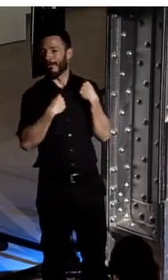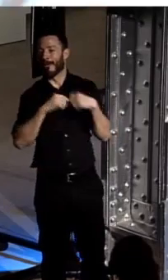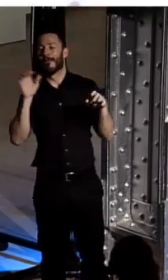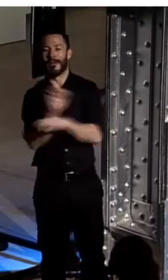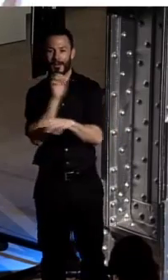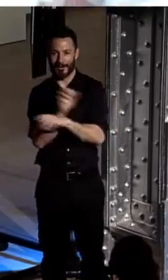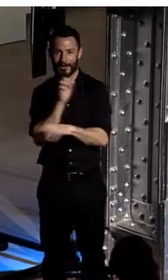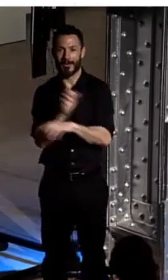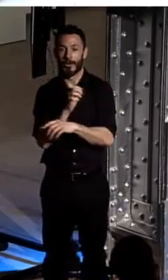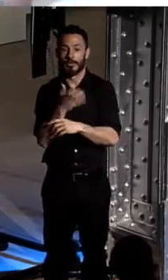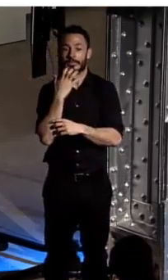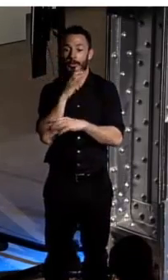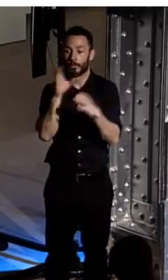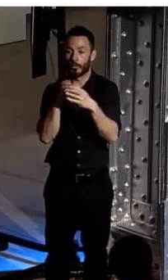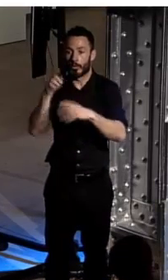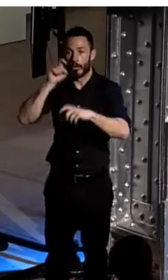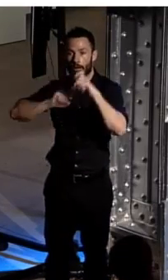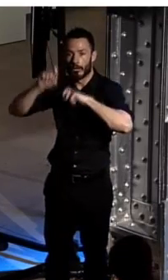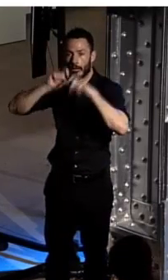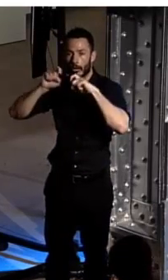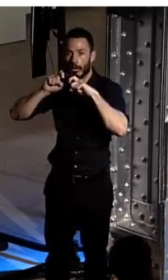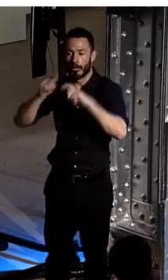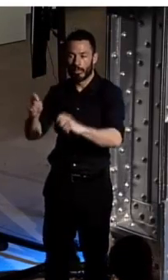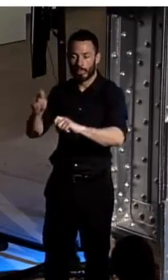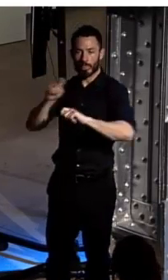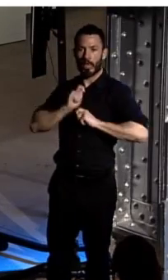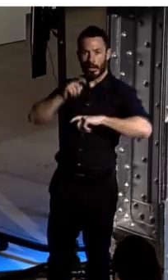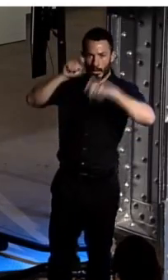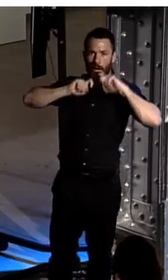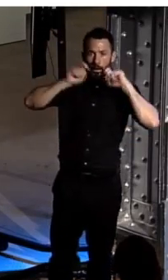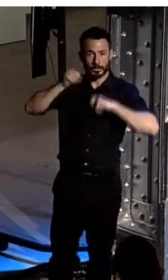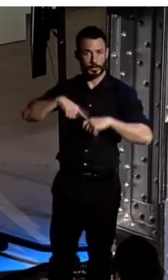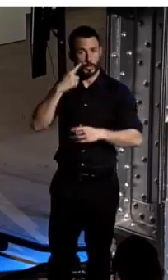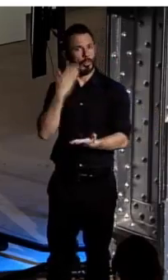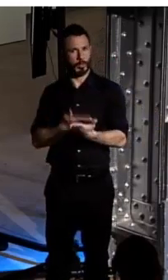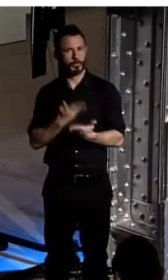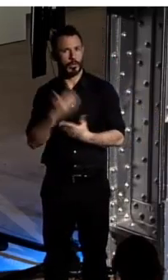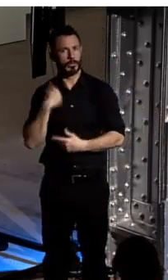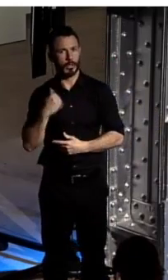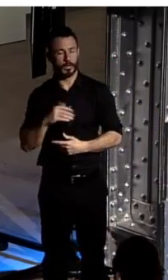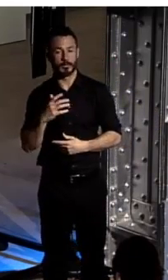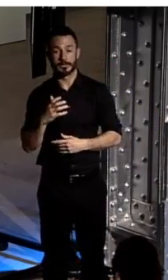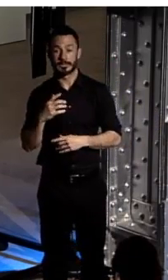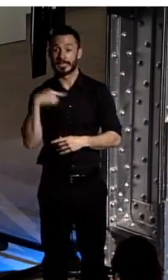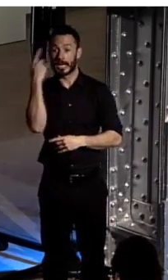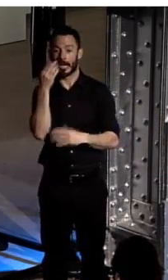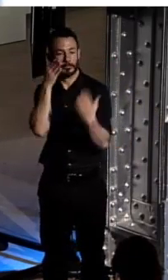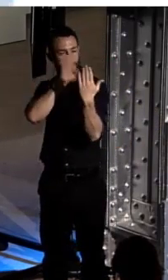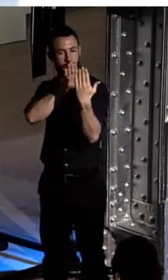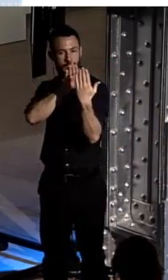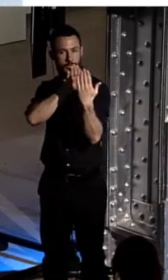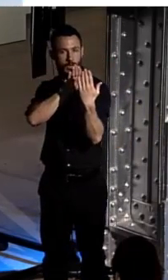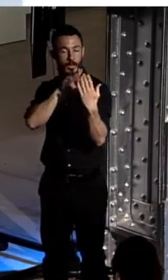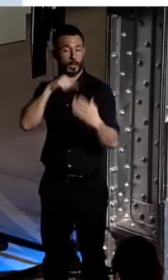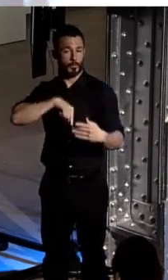reiría, ¿no? O si empezasen a llorar algunos, igual empezábamos todos a llorar. Entonces, está demostrado que a nivel de cara a cara, las emociones